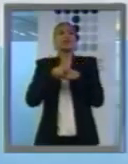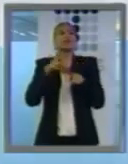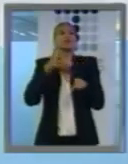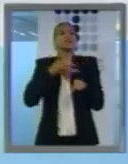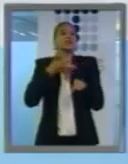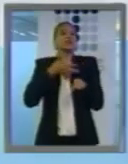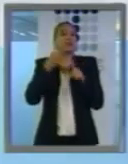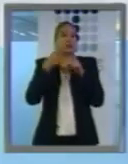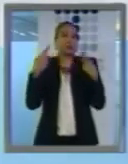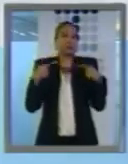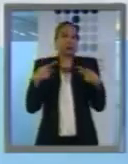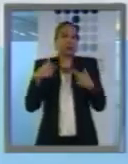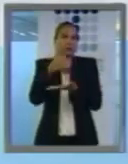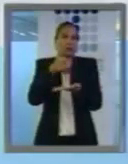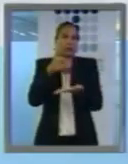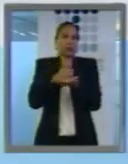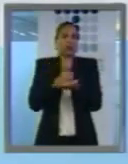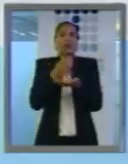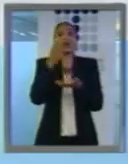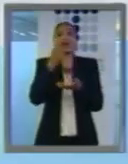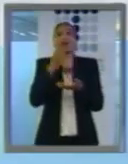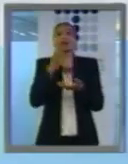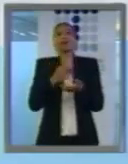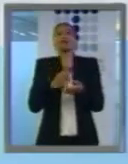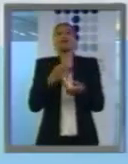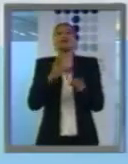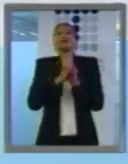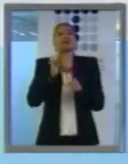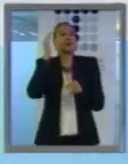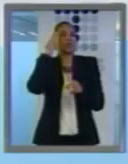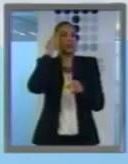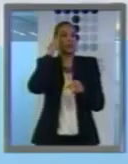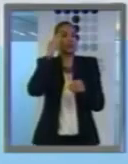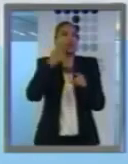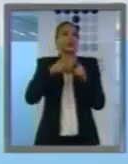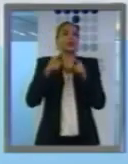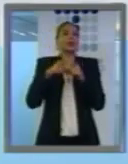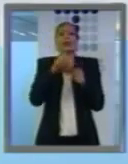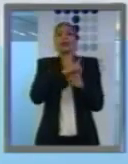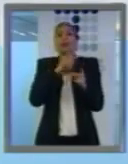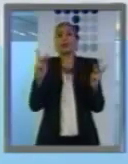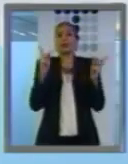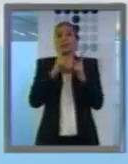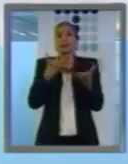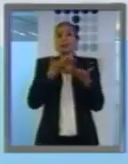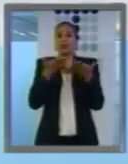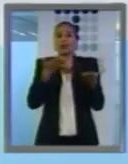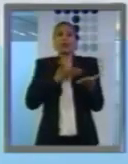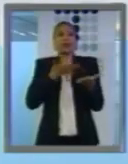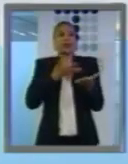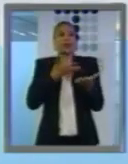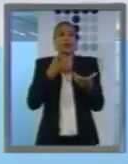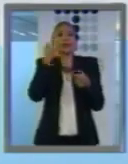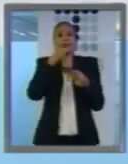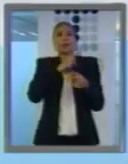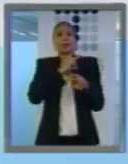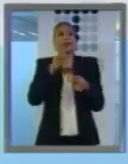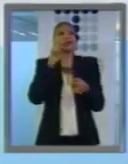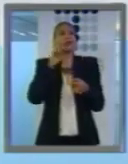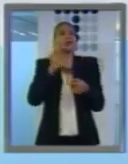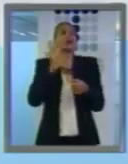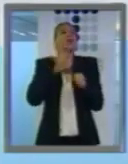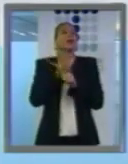a los propios ciudadanos. Entonces, estos serían los principales puntos de coincidencia que ahorita advierto, pues realmente tiene que